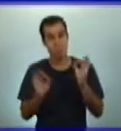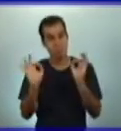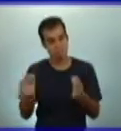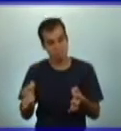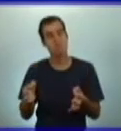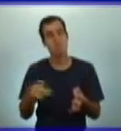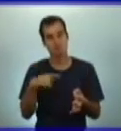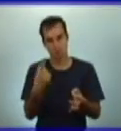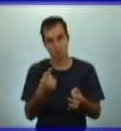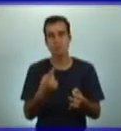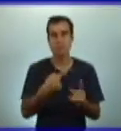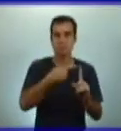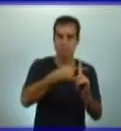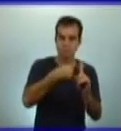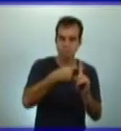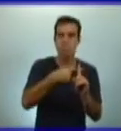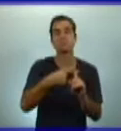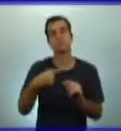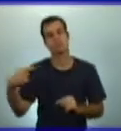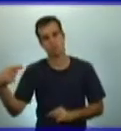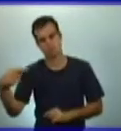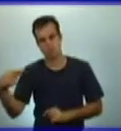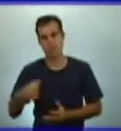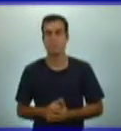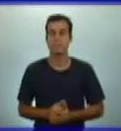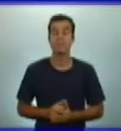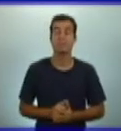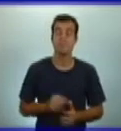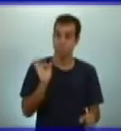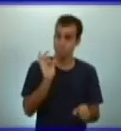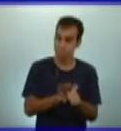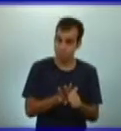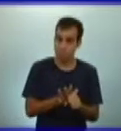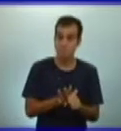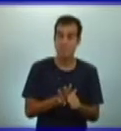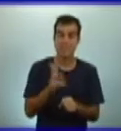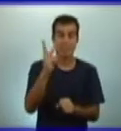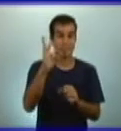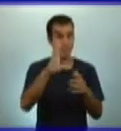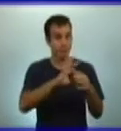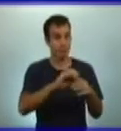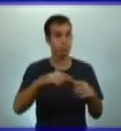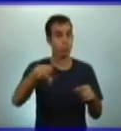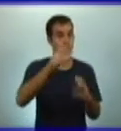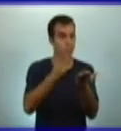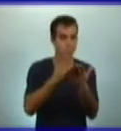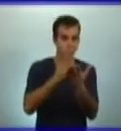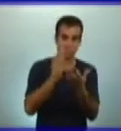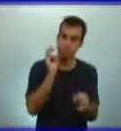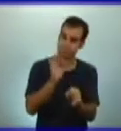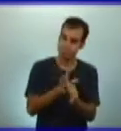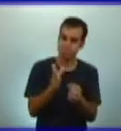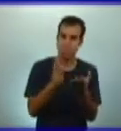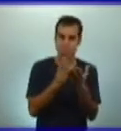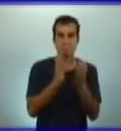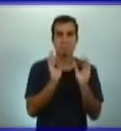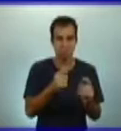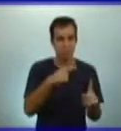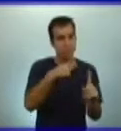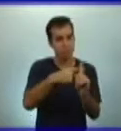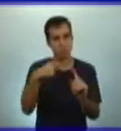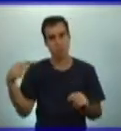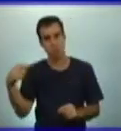adición y sustracción. Les recuerdo que desde tercer grado ustedes inician el estudio de estas operaciones de